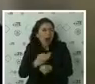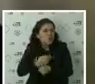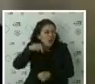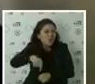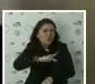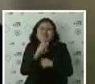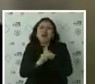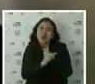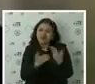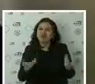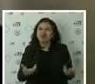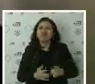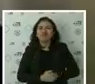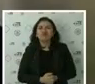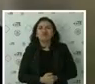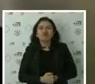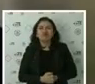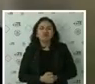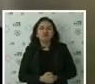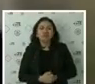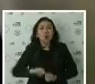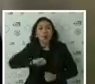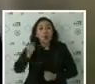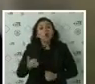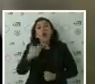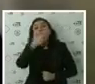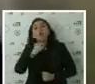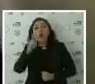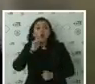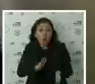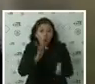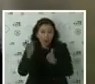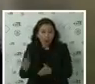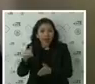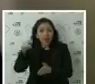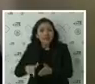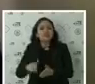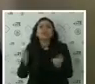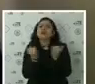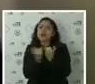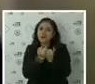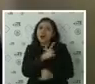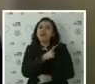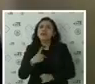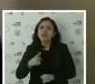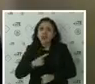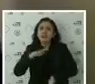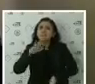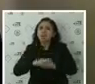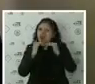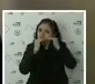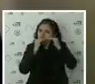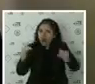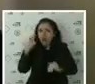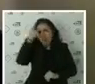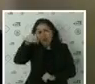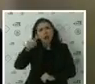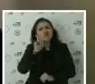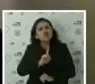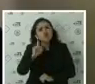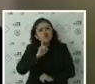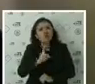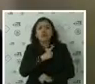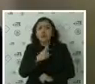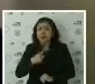en México. En el ámbito del género, que se dé mucha igualdad a las mujeres, pues